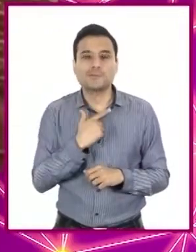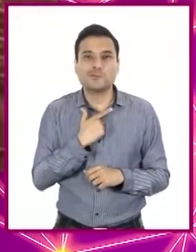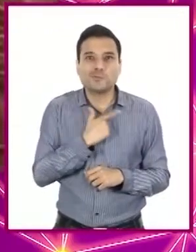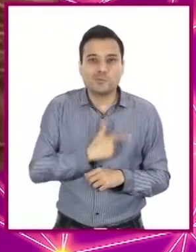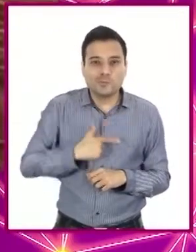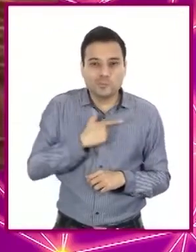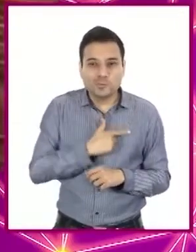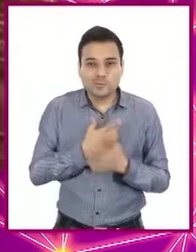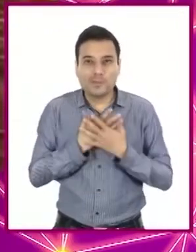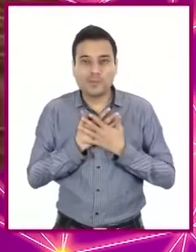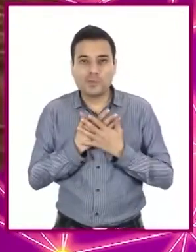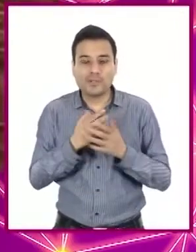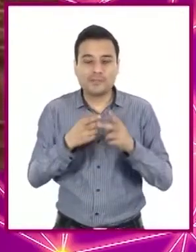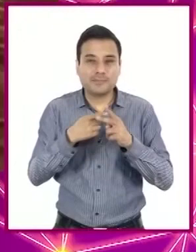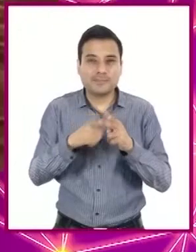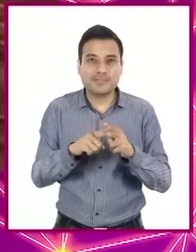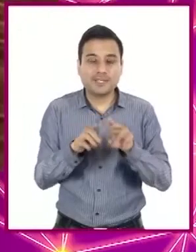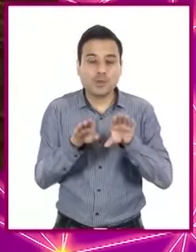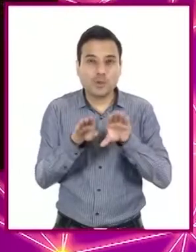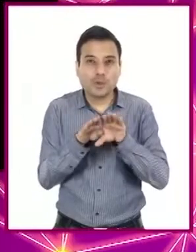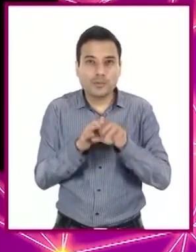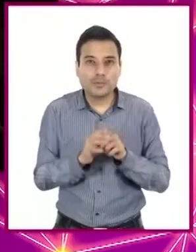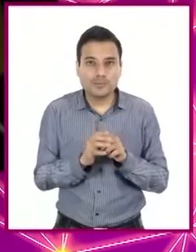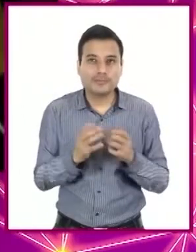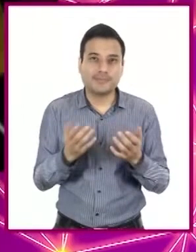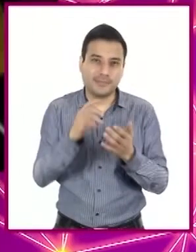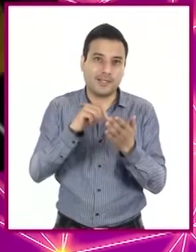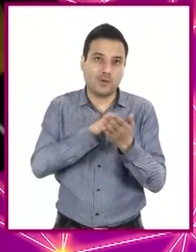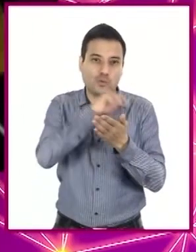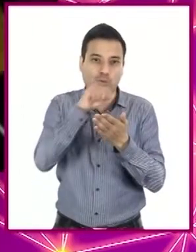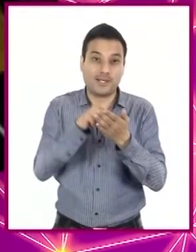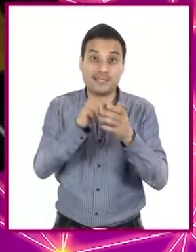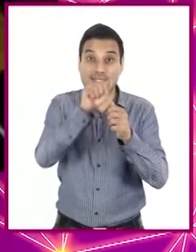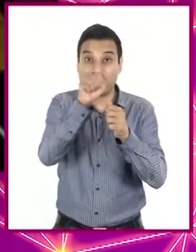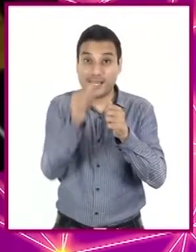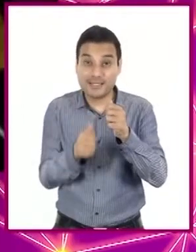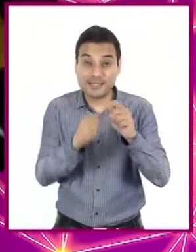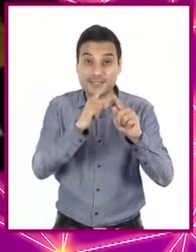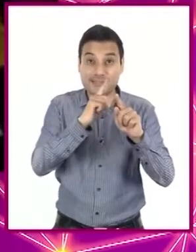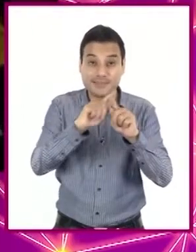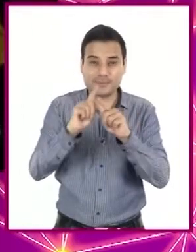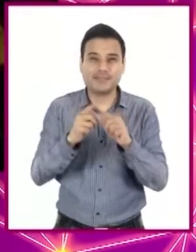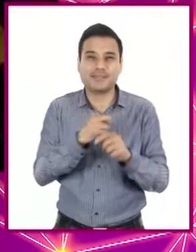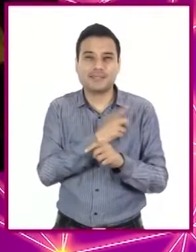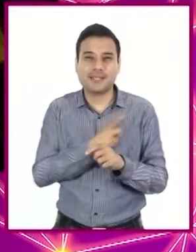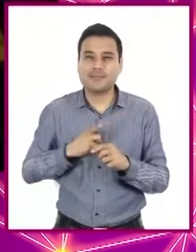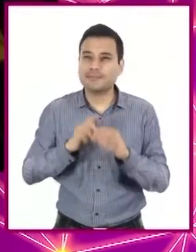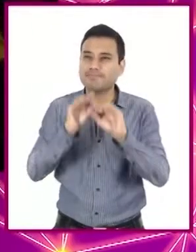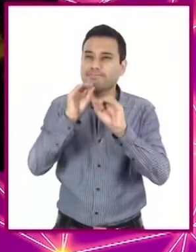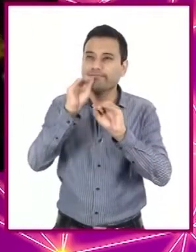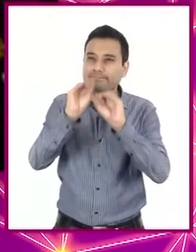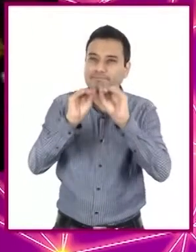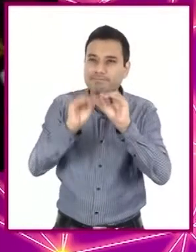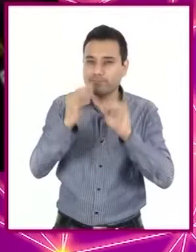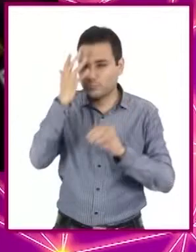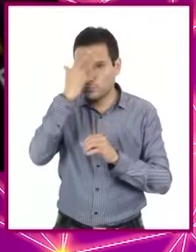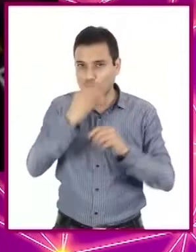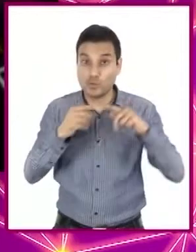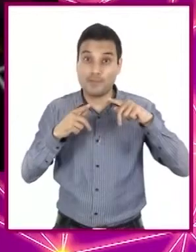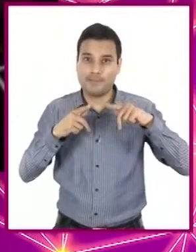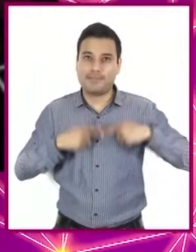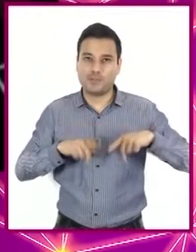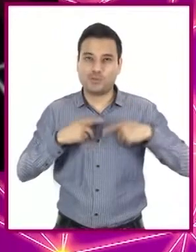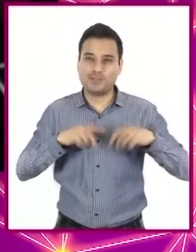que es importante que los lugares donde hay expresiones artísticas tengan siempre las mejores caras para así invitar a la población al goce